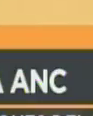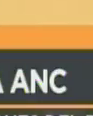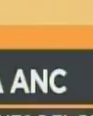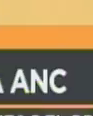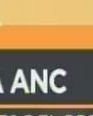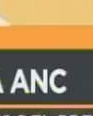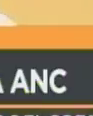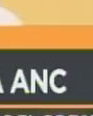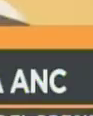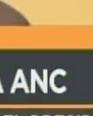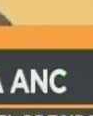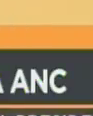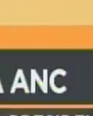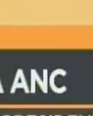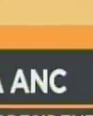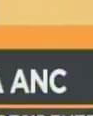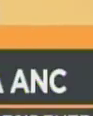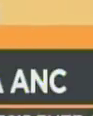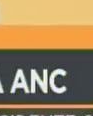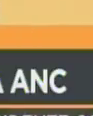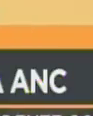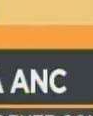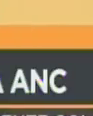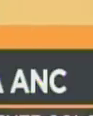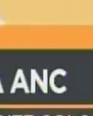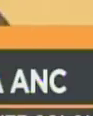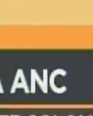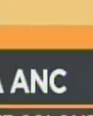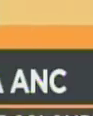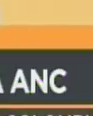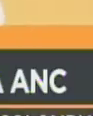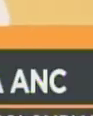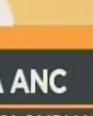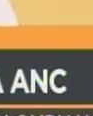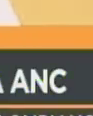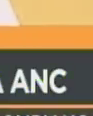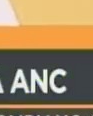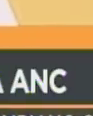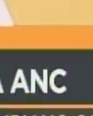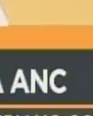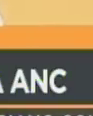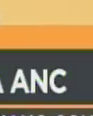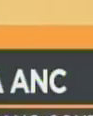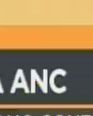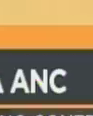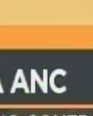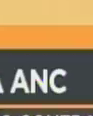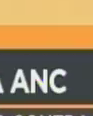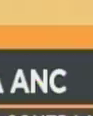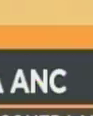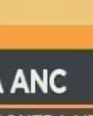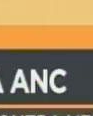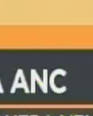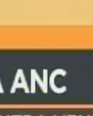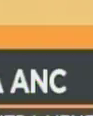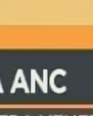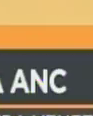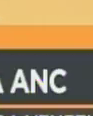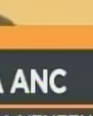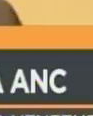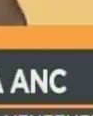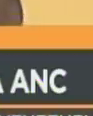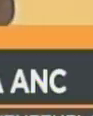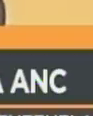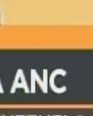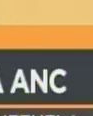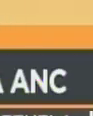ley de los trabajadores y las trabajadoras. Quizás la construcción de la ley del primer empleo o la